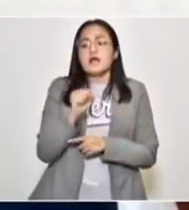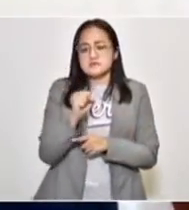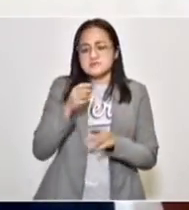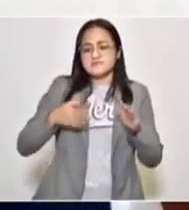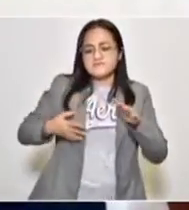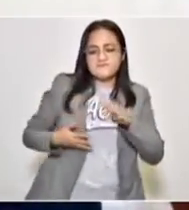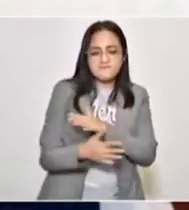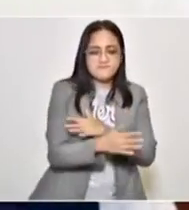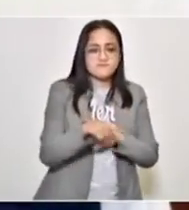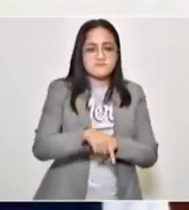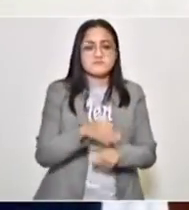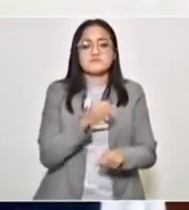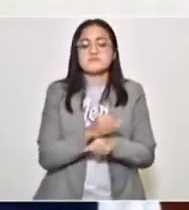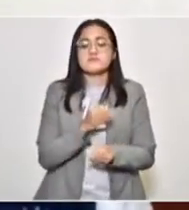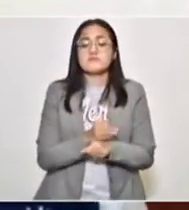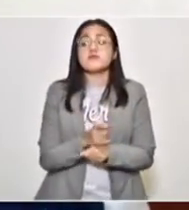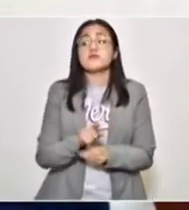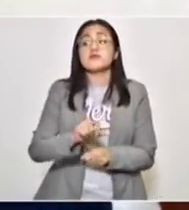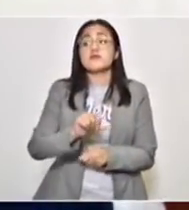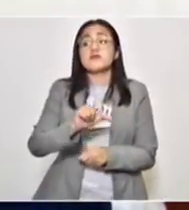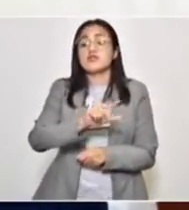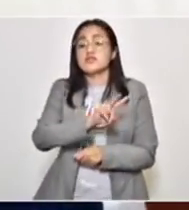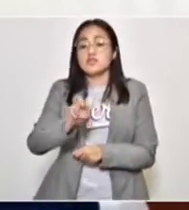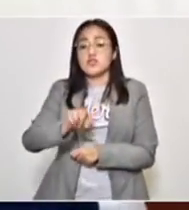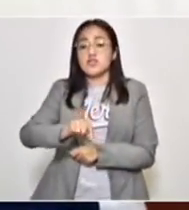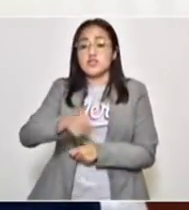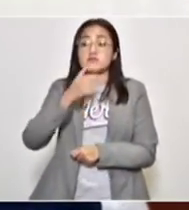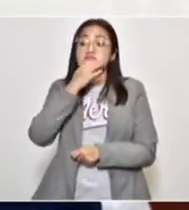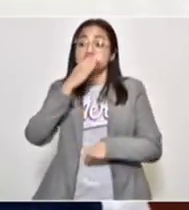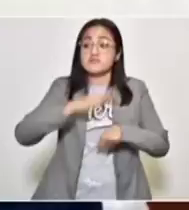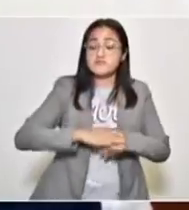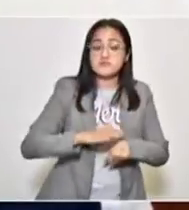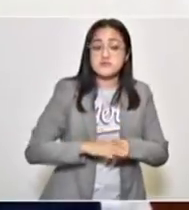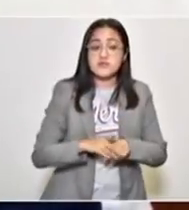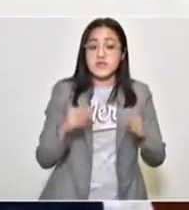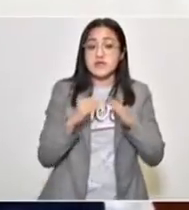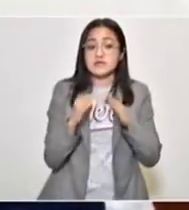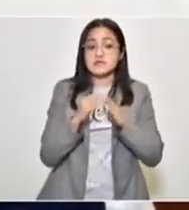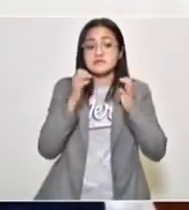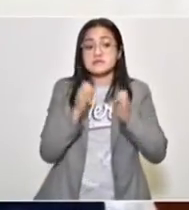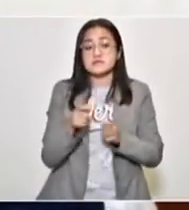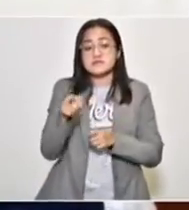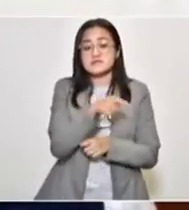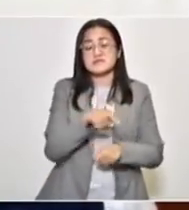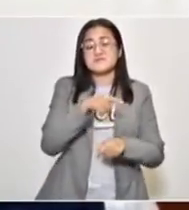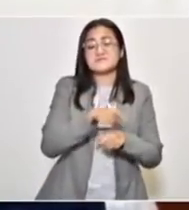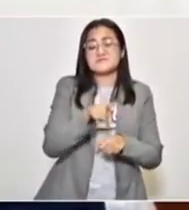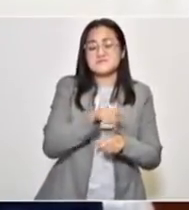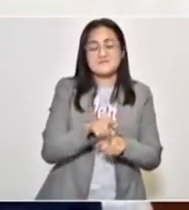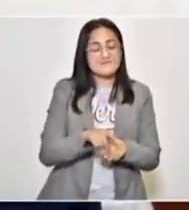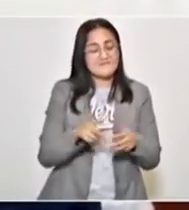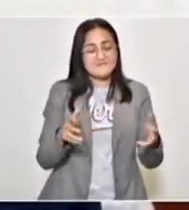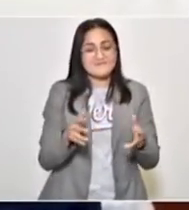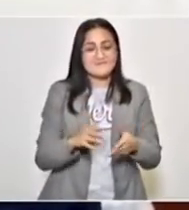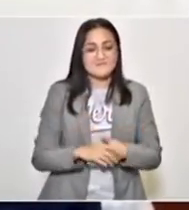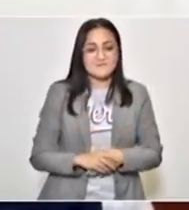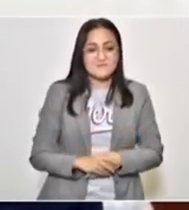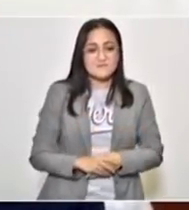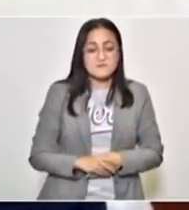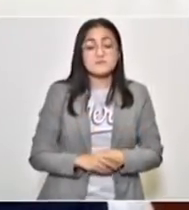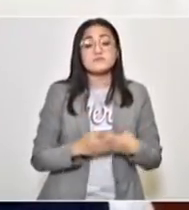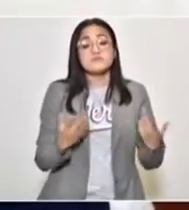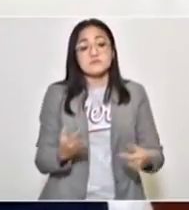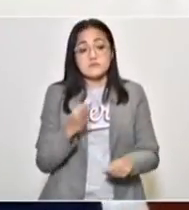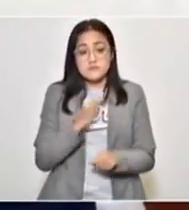un total de 212 notificaciones de viviendas que se encuentran en zona de riesgo. Finalmente